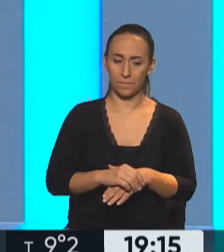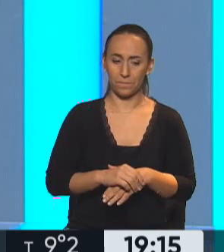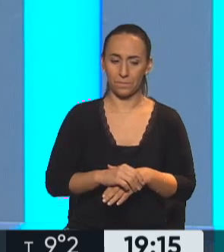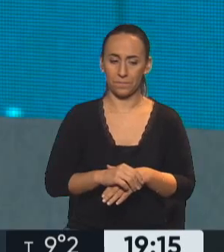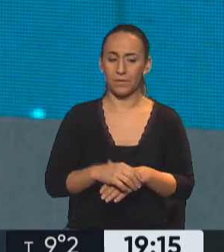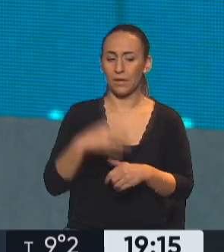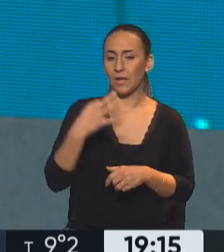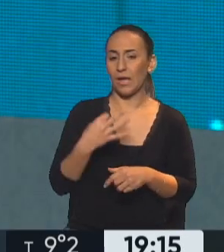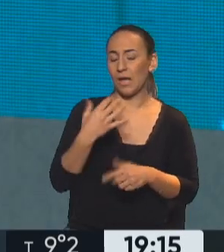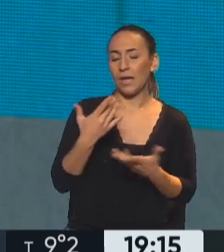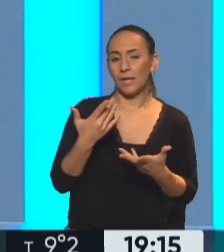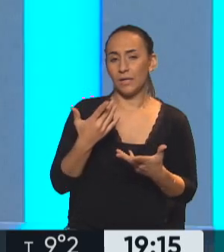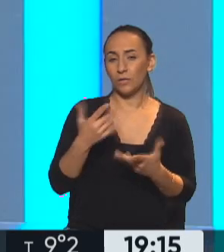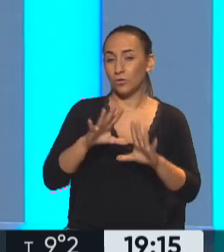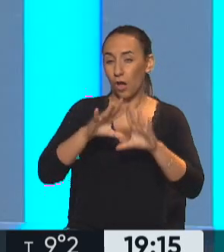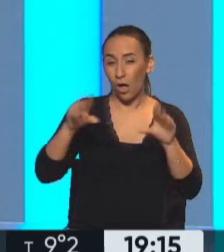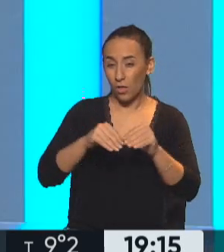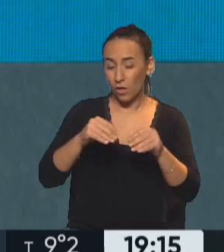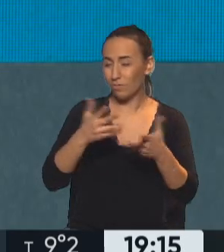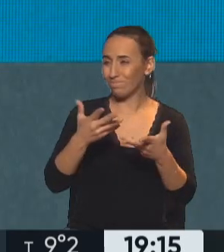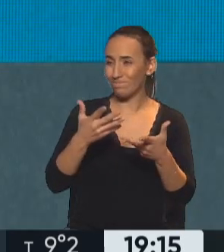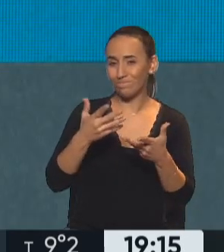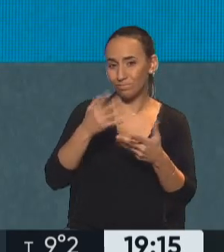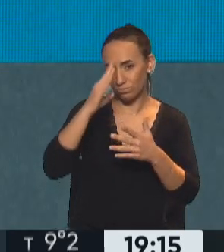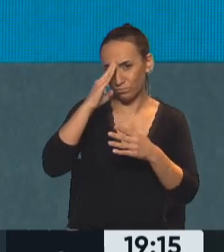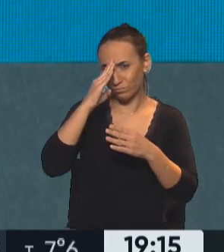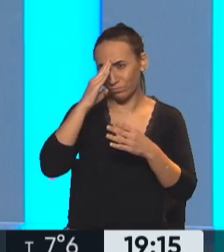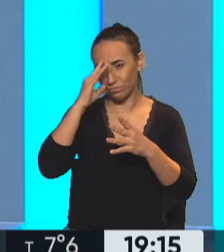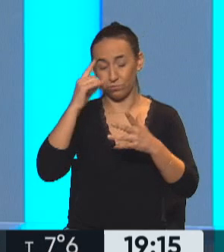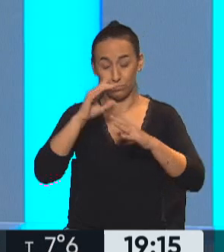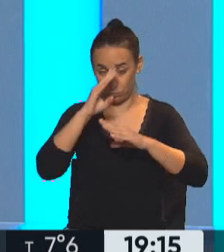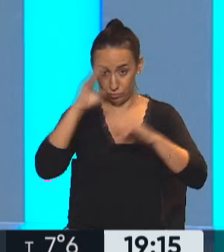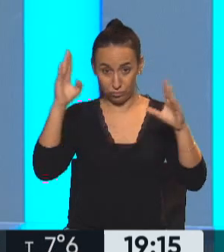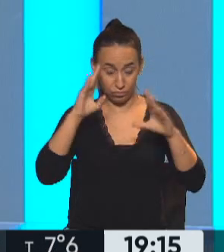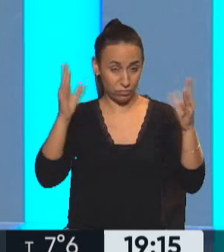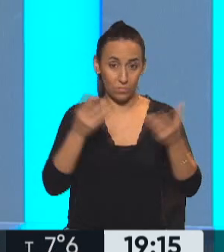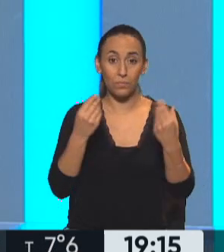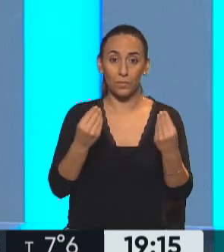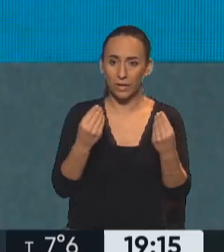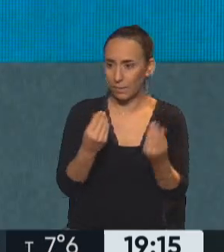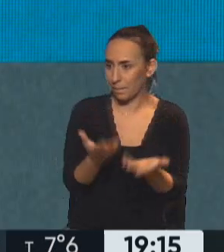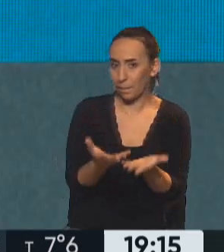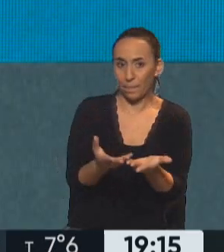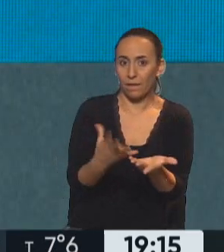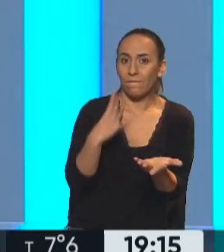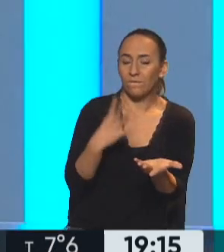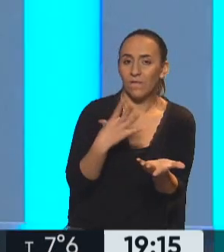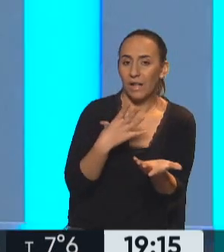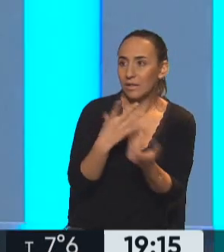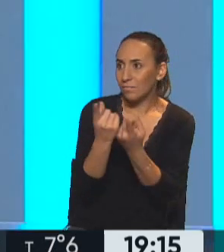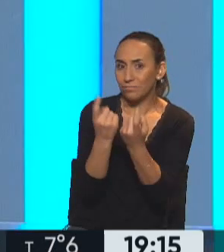todo esto estalla con motivo de la insuficiencia de jueces federales, de las vacantes que existen ausencia que hay.